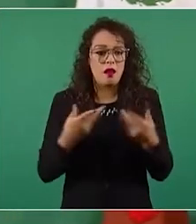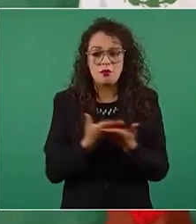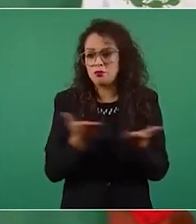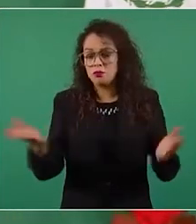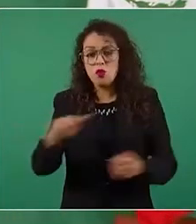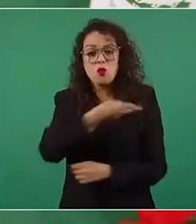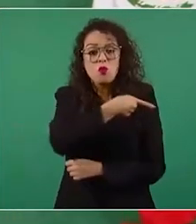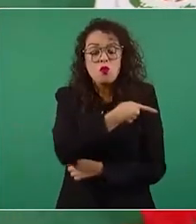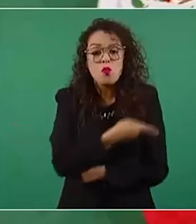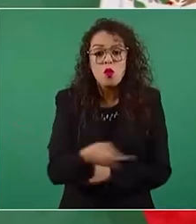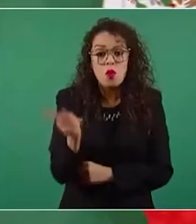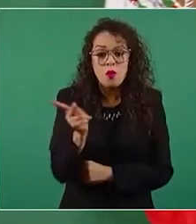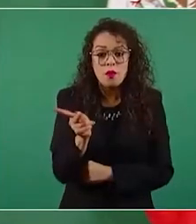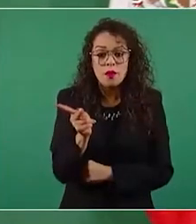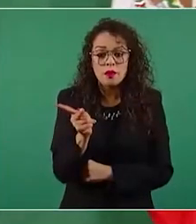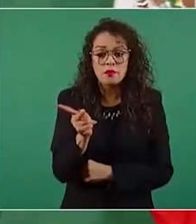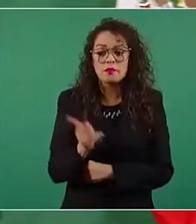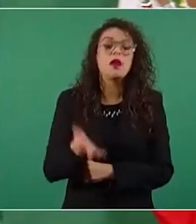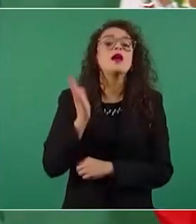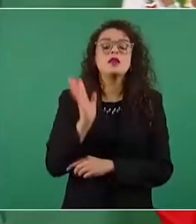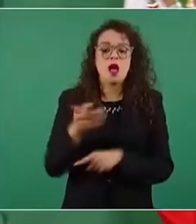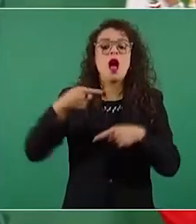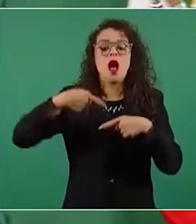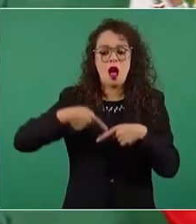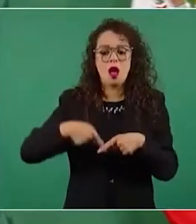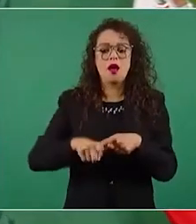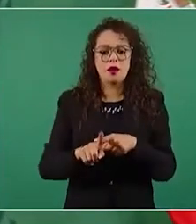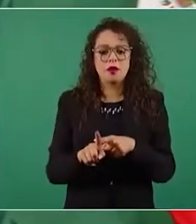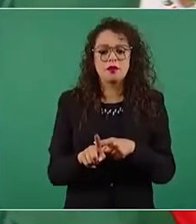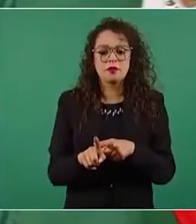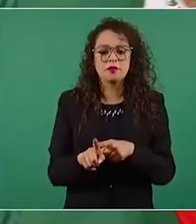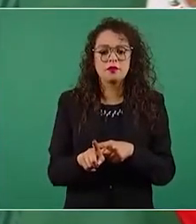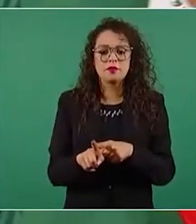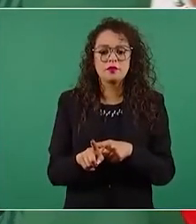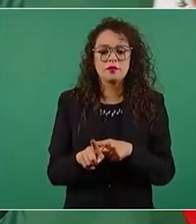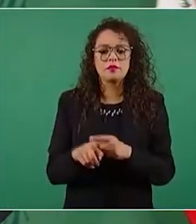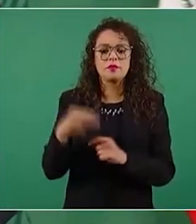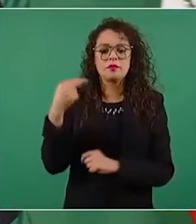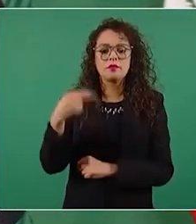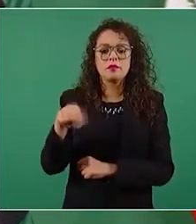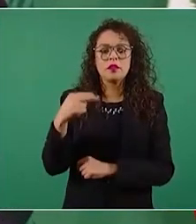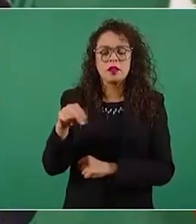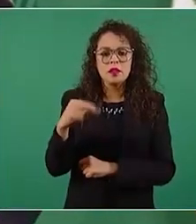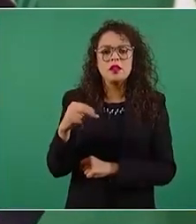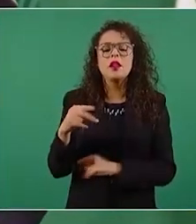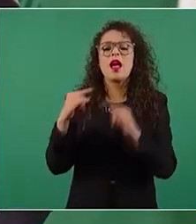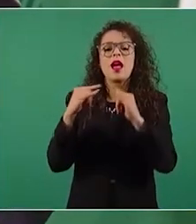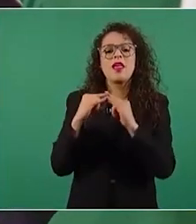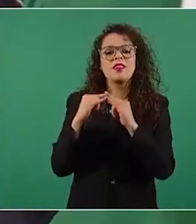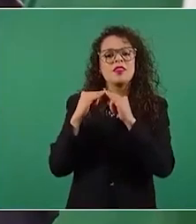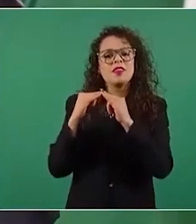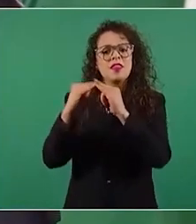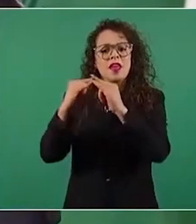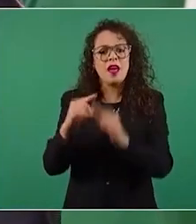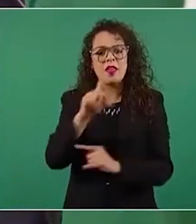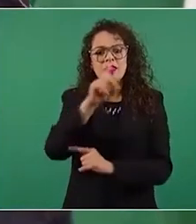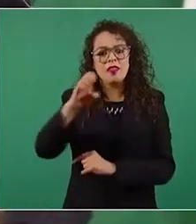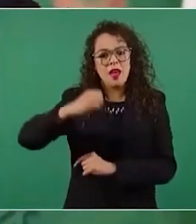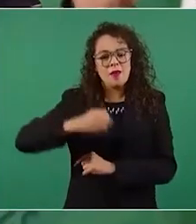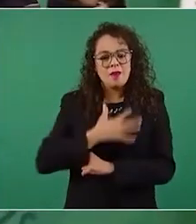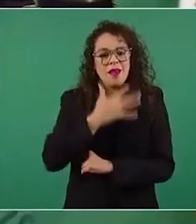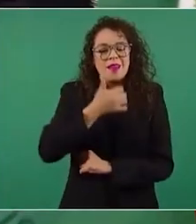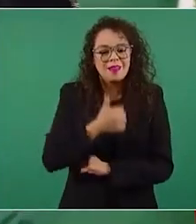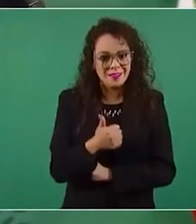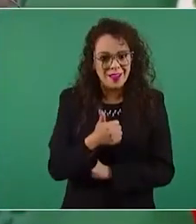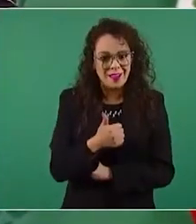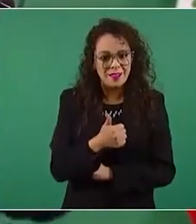ya comenzamos, se llama Tianguis del Bienestar, se va a